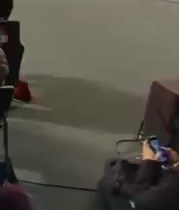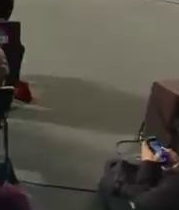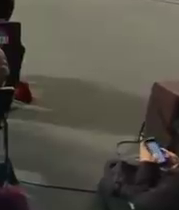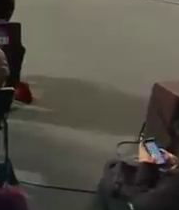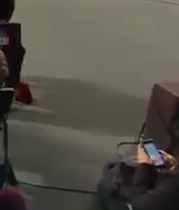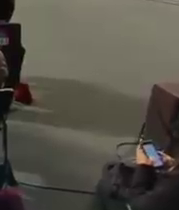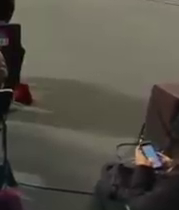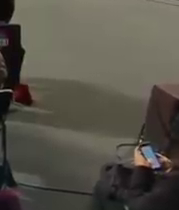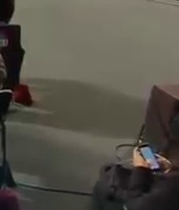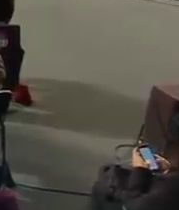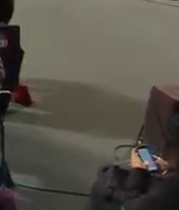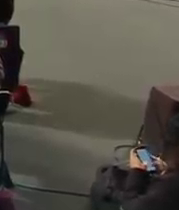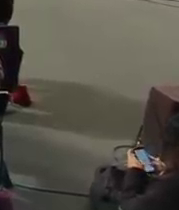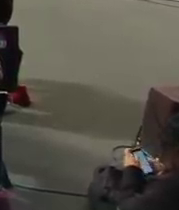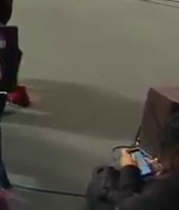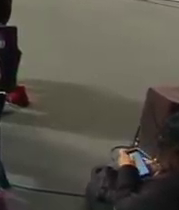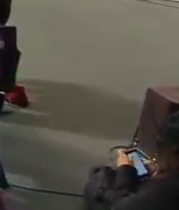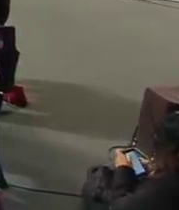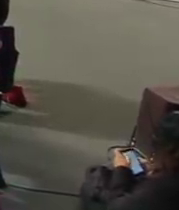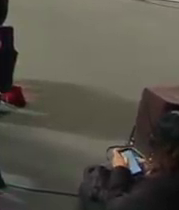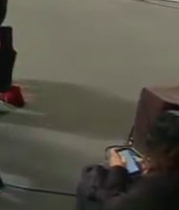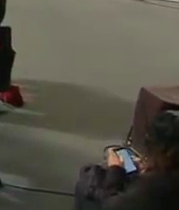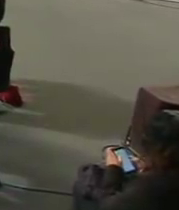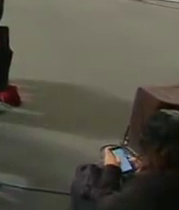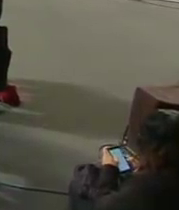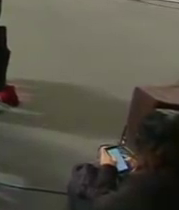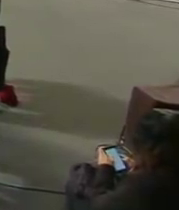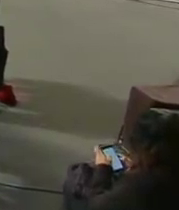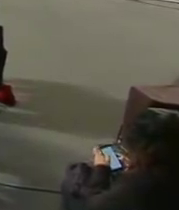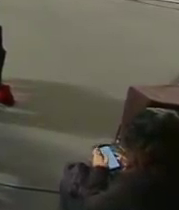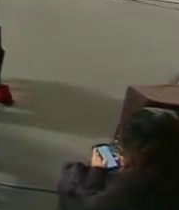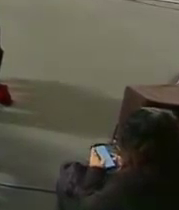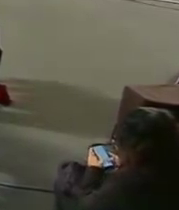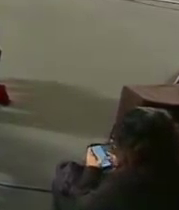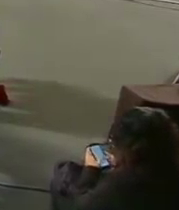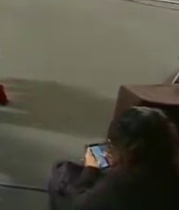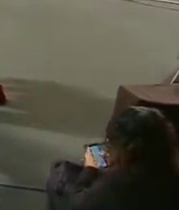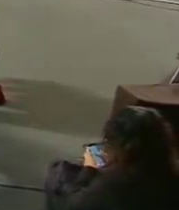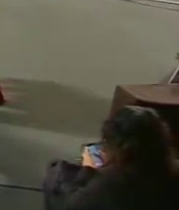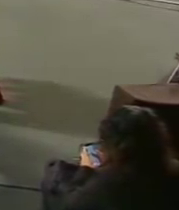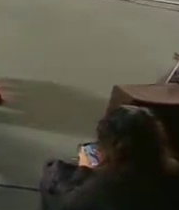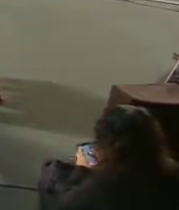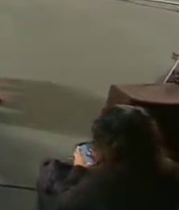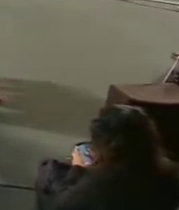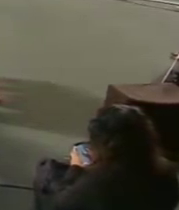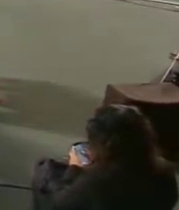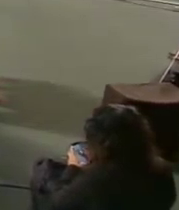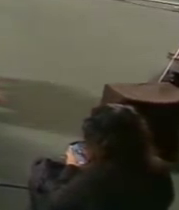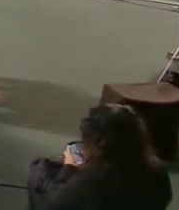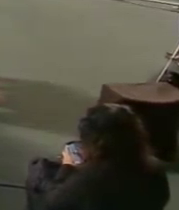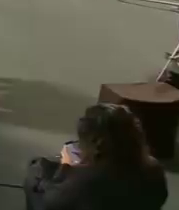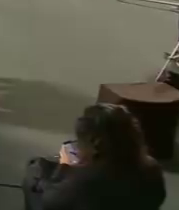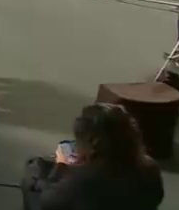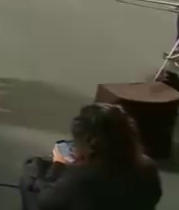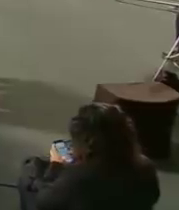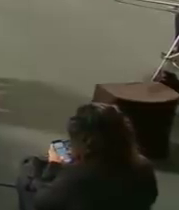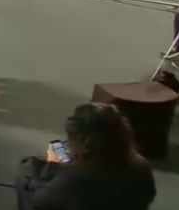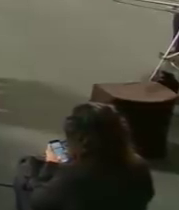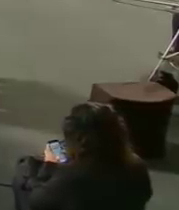Es un santo. ¿Ya lo habías visto, usted? No. Quiero uno. No quiero uno. A